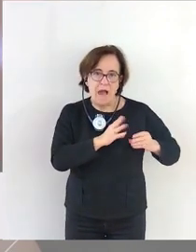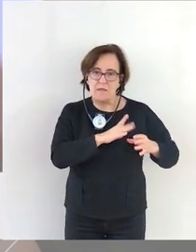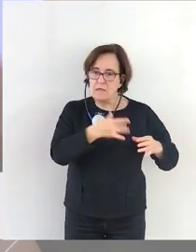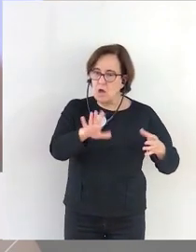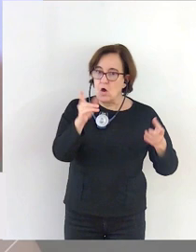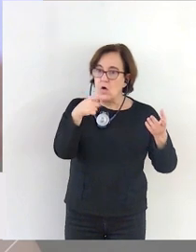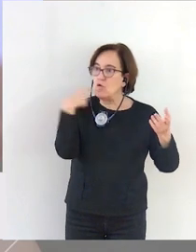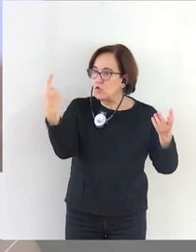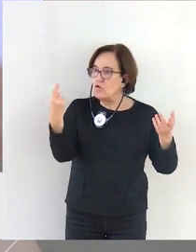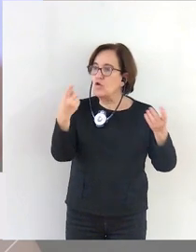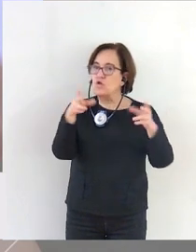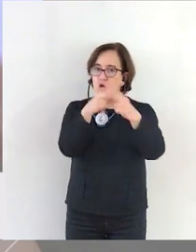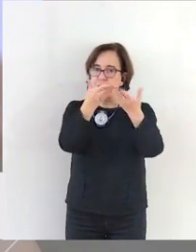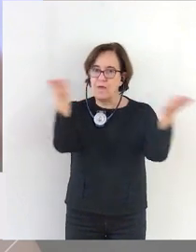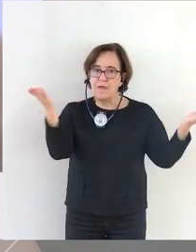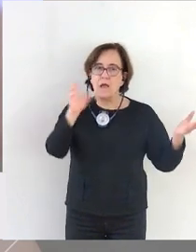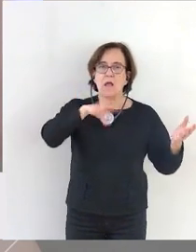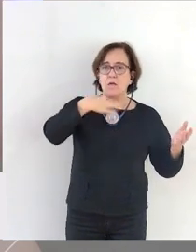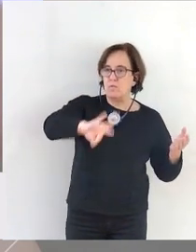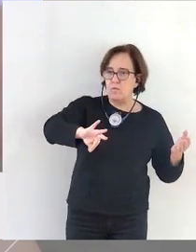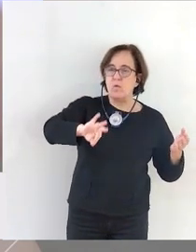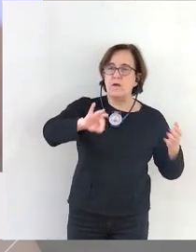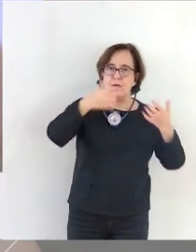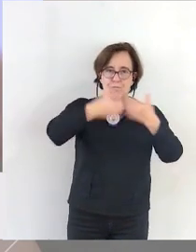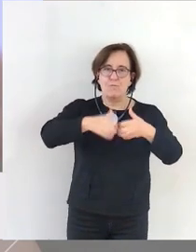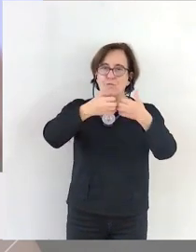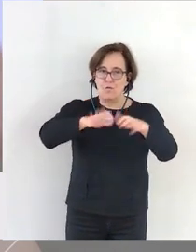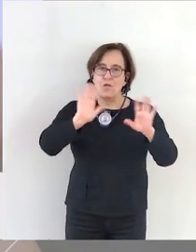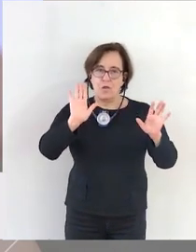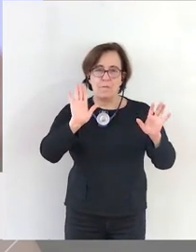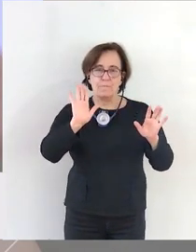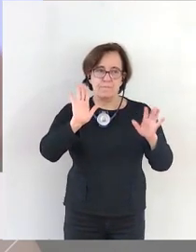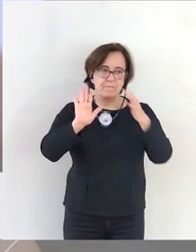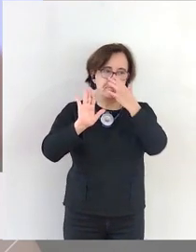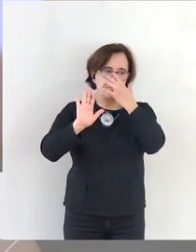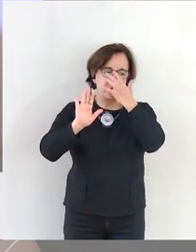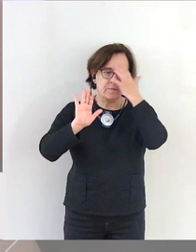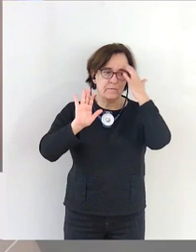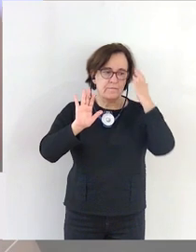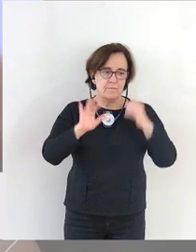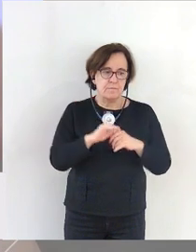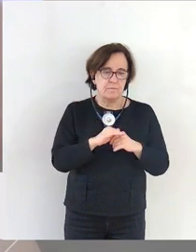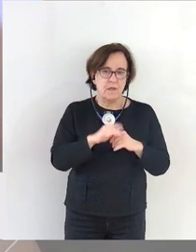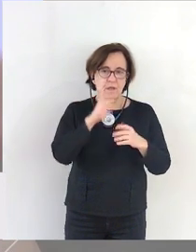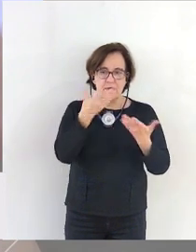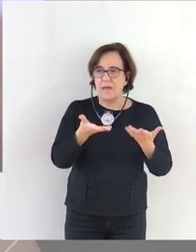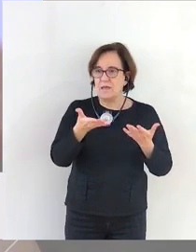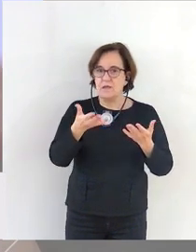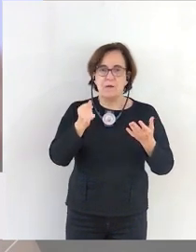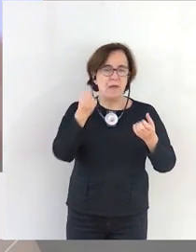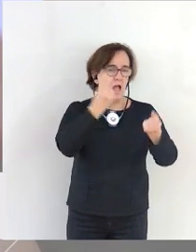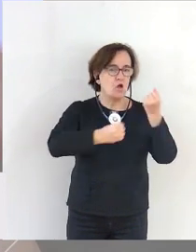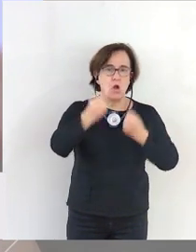conjuntas y esto puede funcionar porque en este marco de la economía